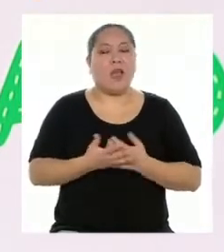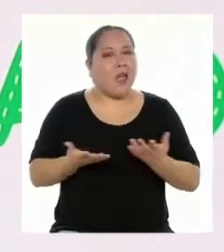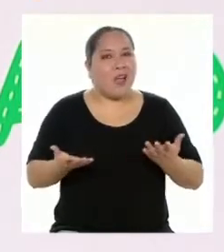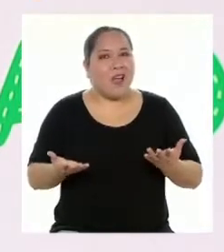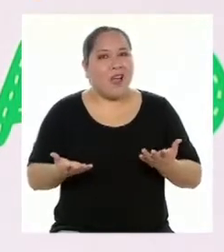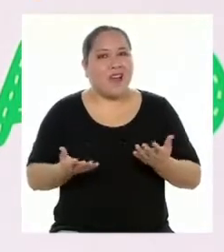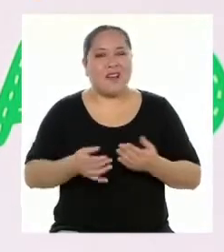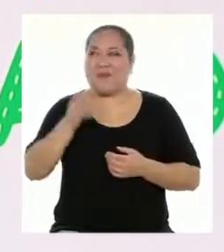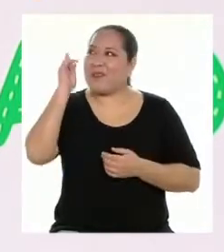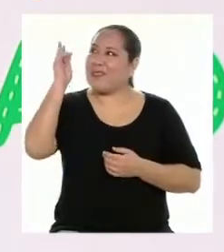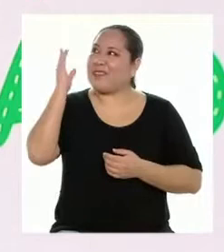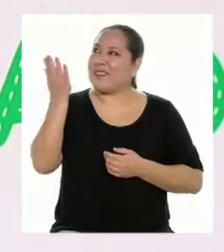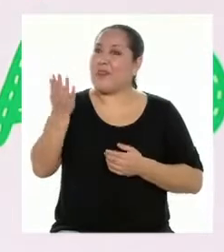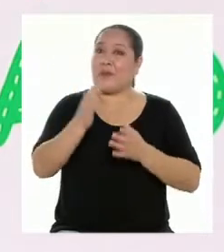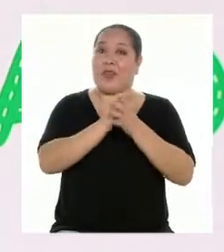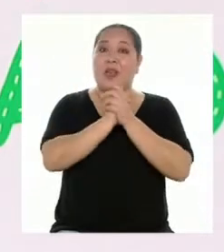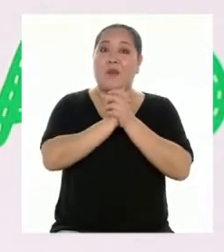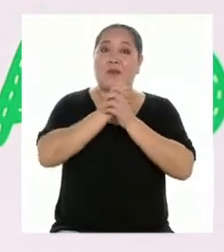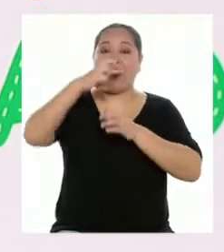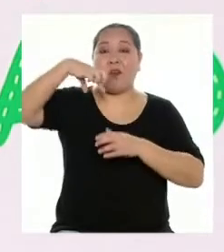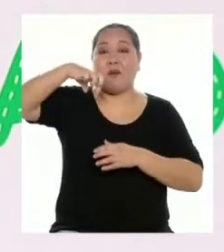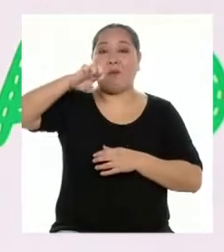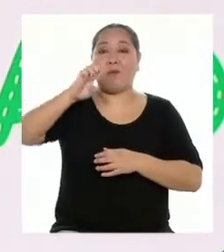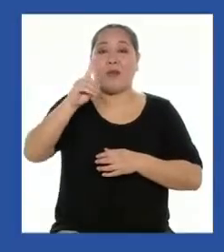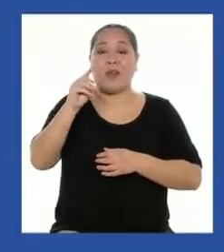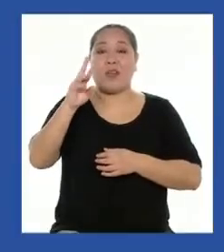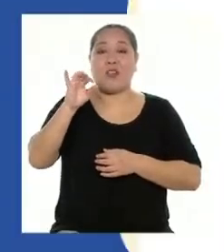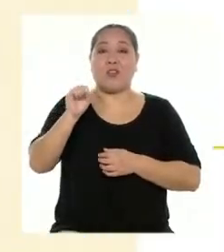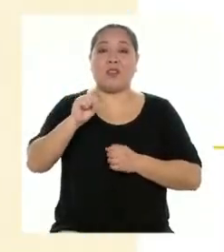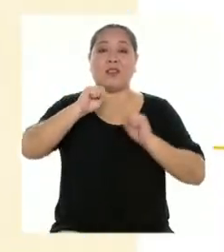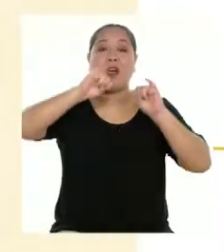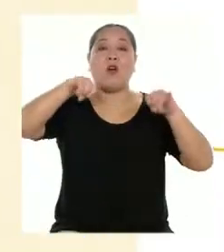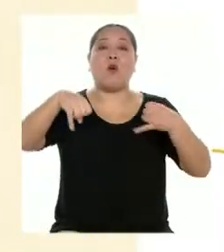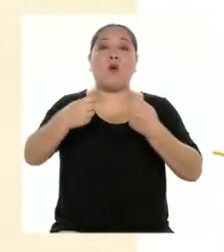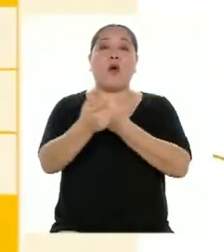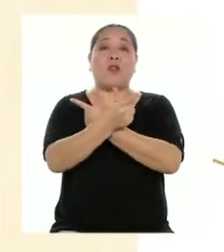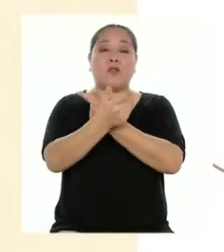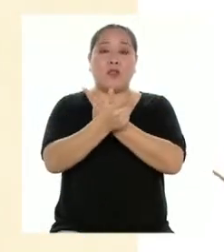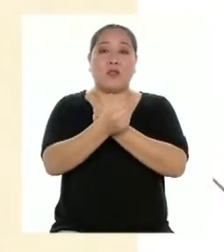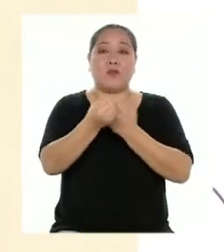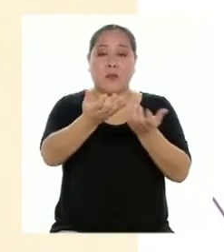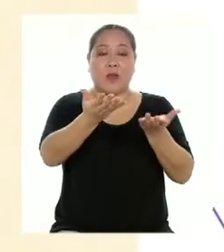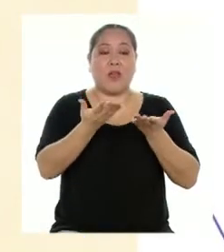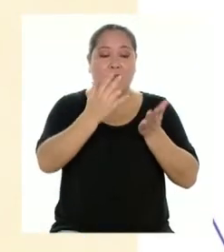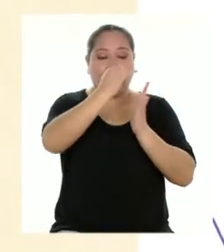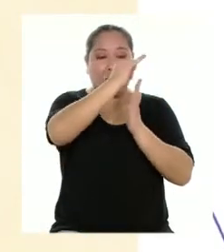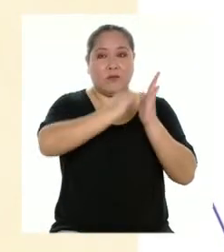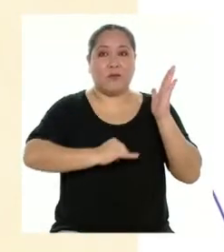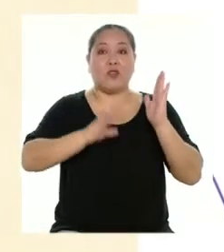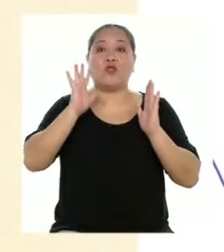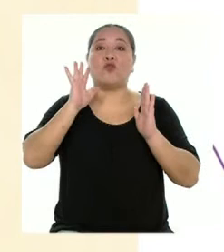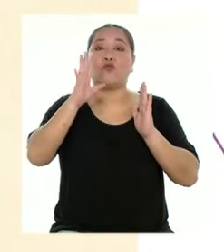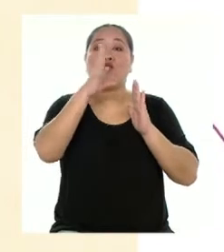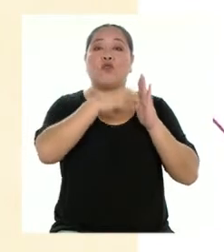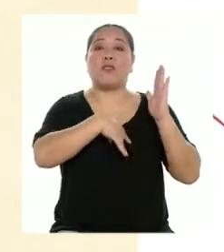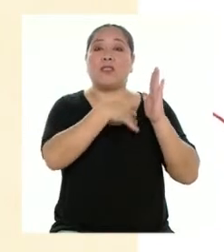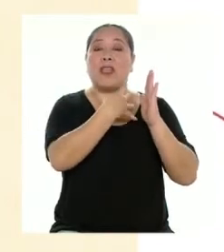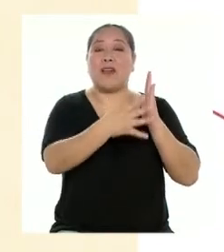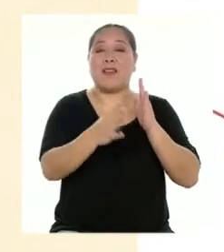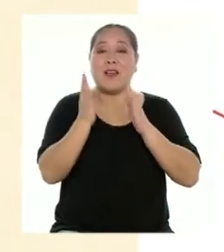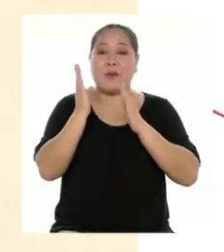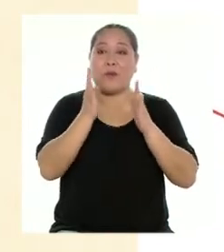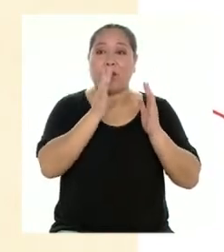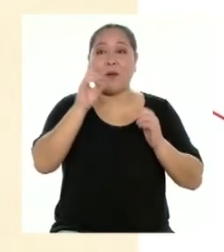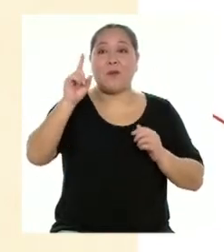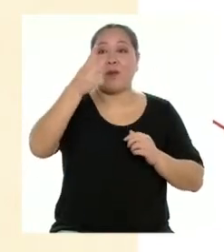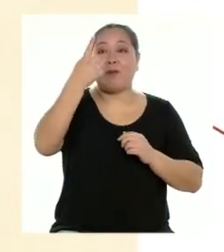¡Hey! Profesora, mi amigo Pedro Carlos de San Juan del Lurigancho me ha enviado la tabla de frecuencias que elaboró para la primera